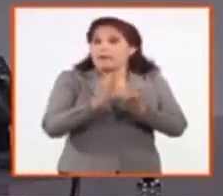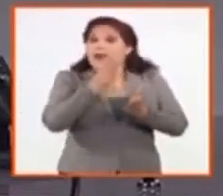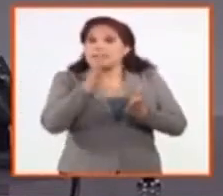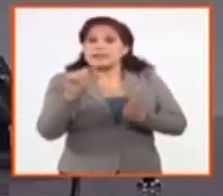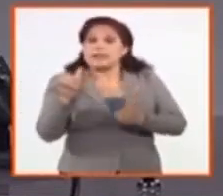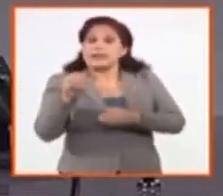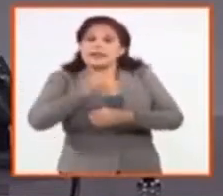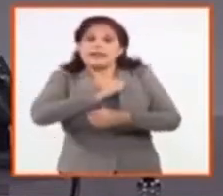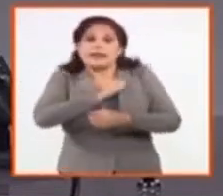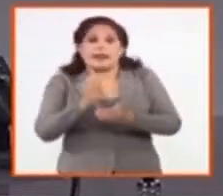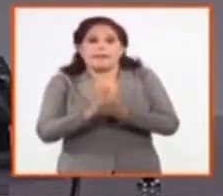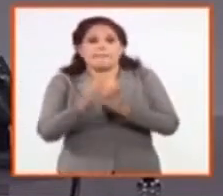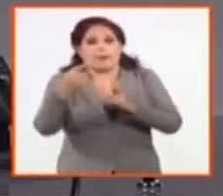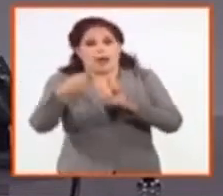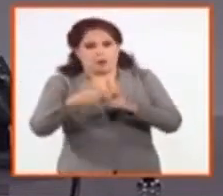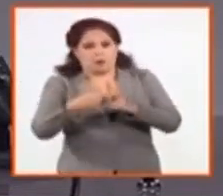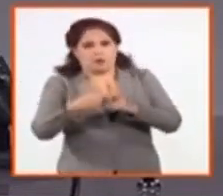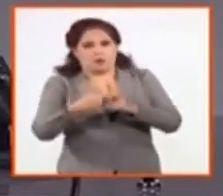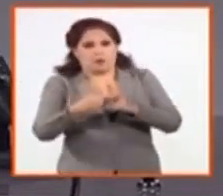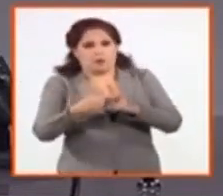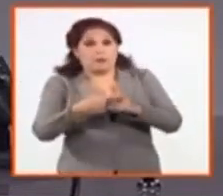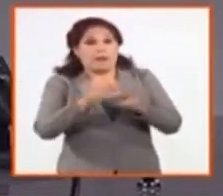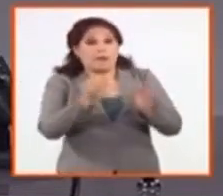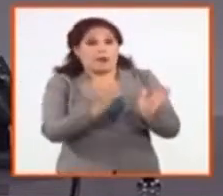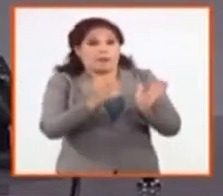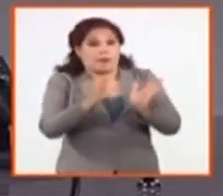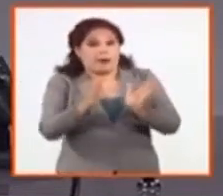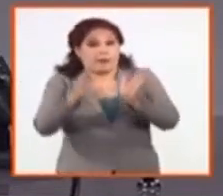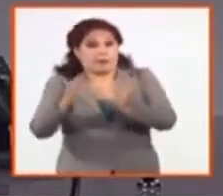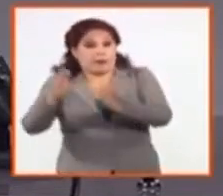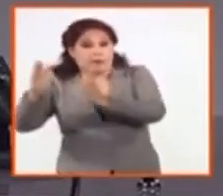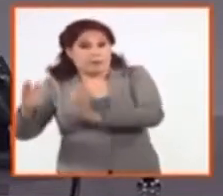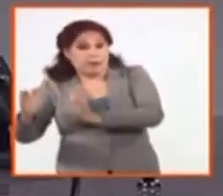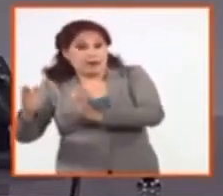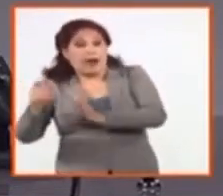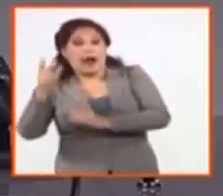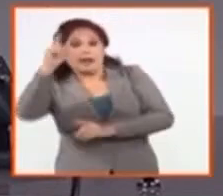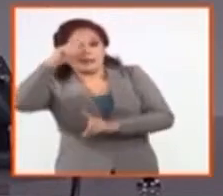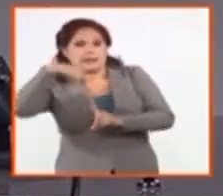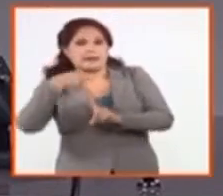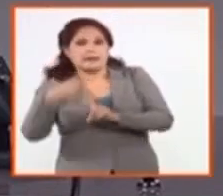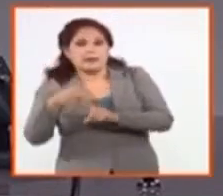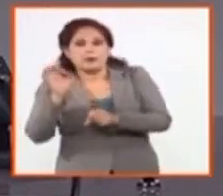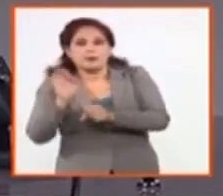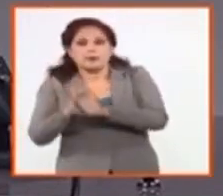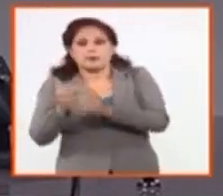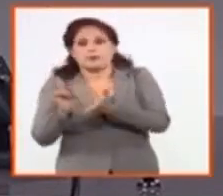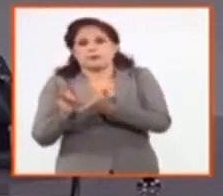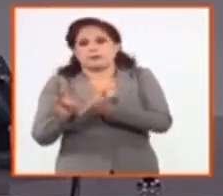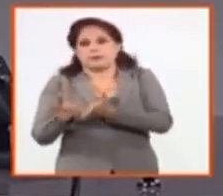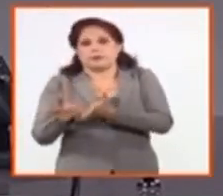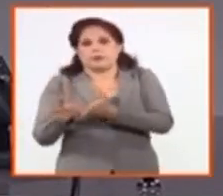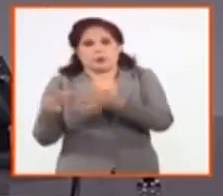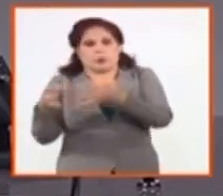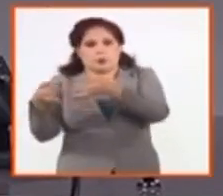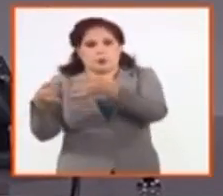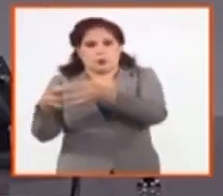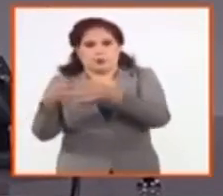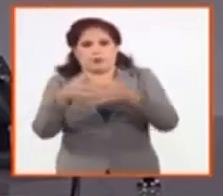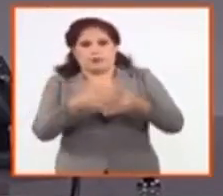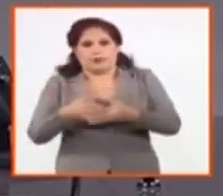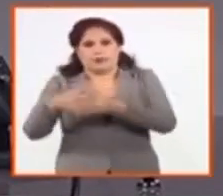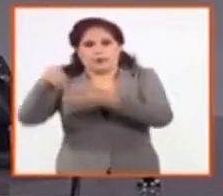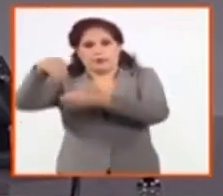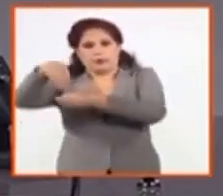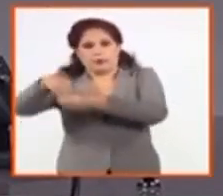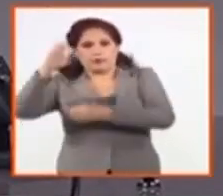Y Biden la postergó hasta septiembre. Sí. 30 de agosto. O sea que, por lo tanto, él